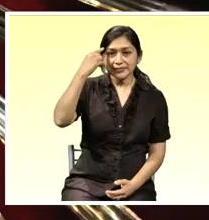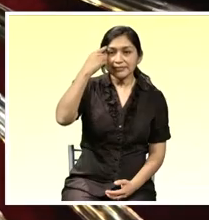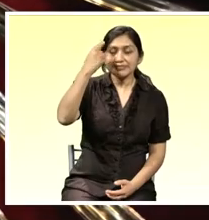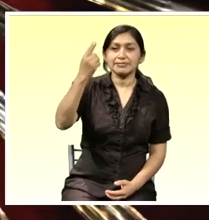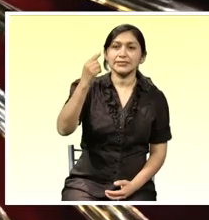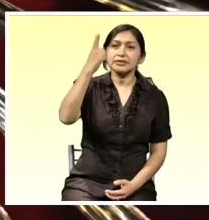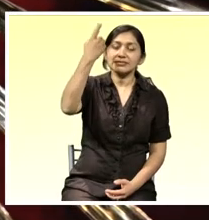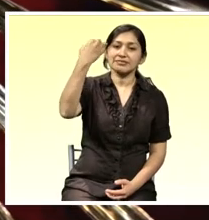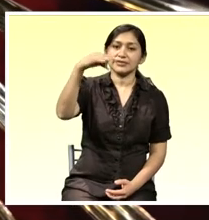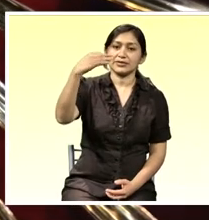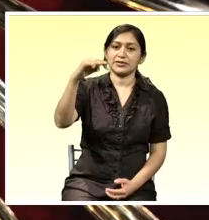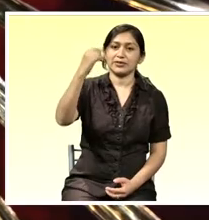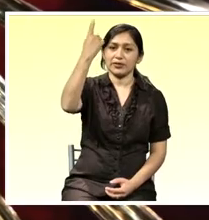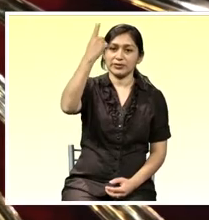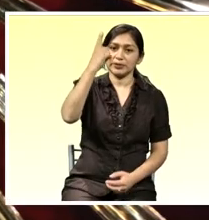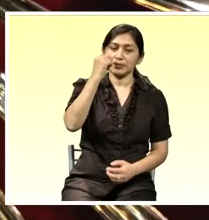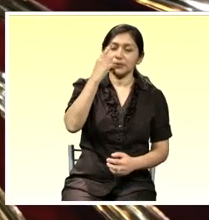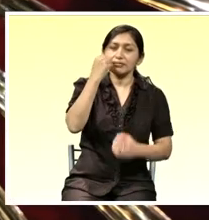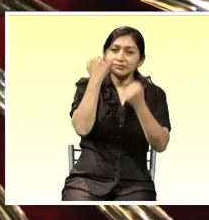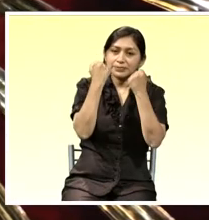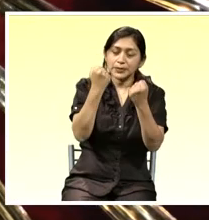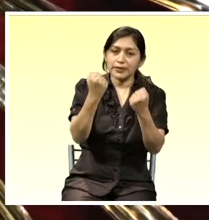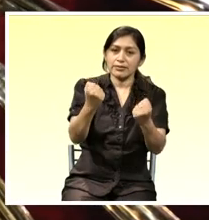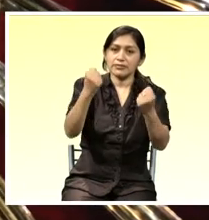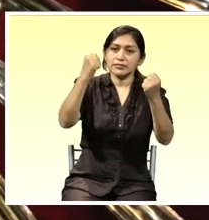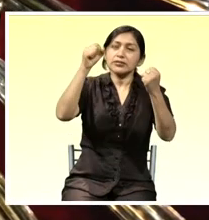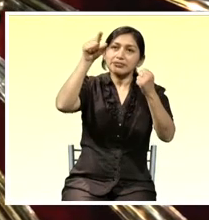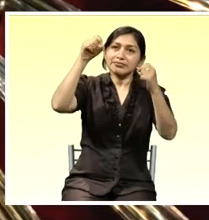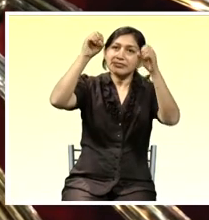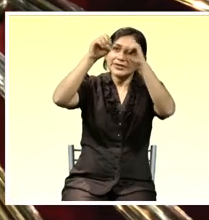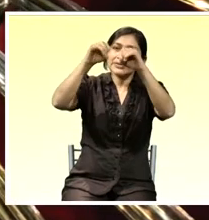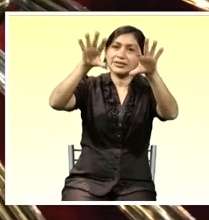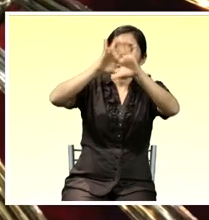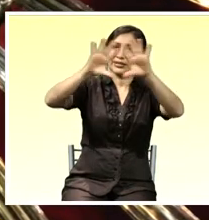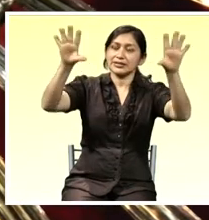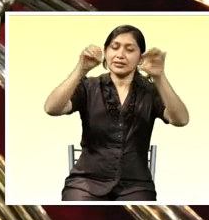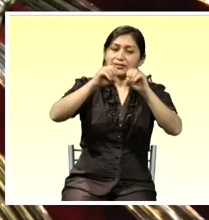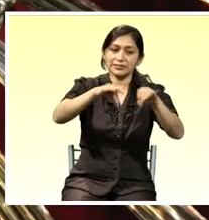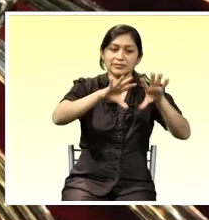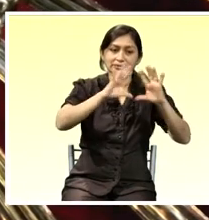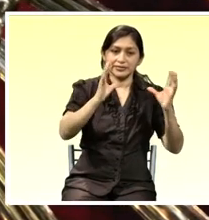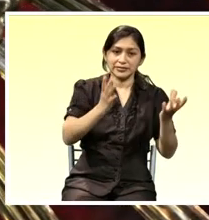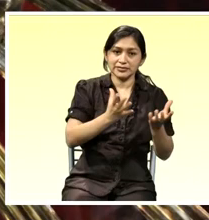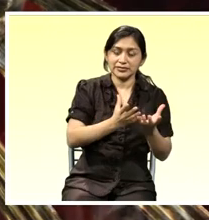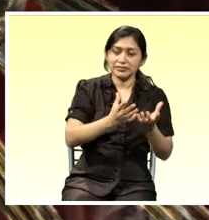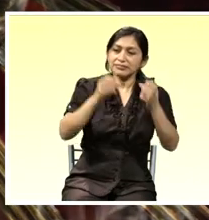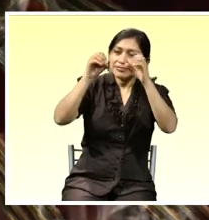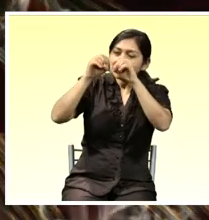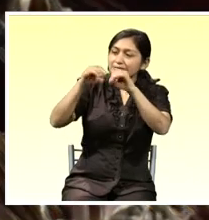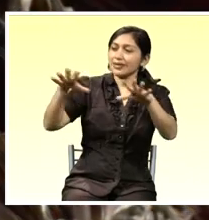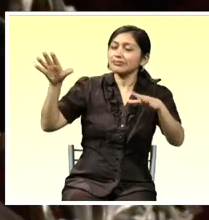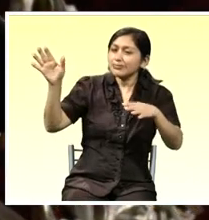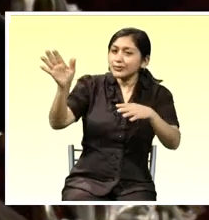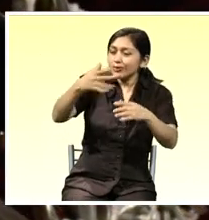solo Dios, Padre todopoderoso, creador del cielo y de la tierra, de todo lo visible y lo